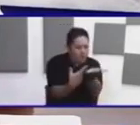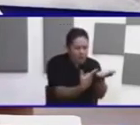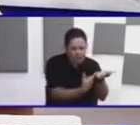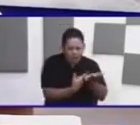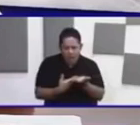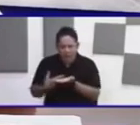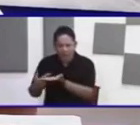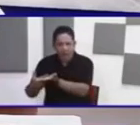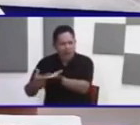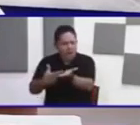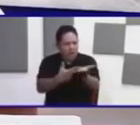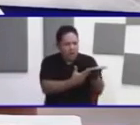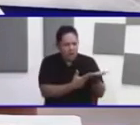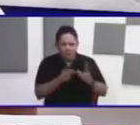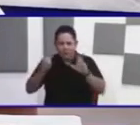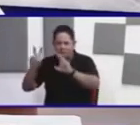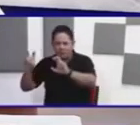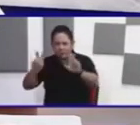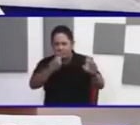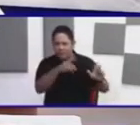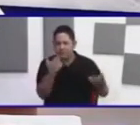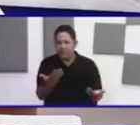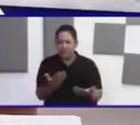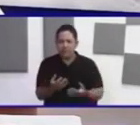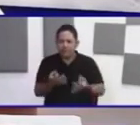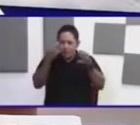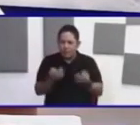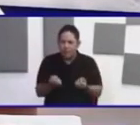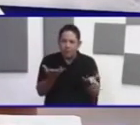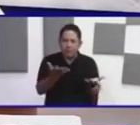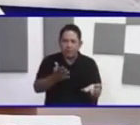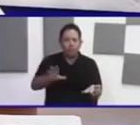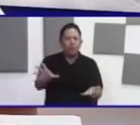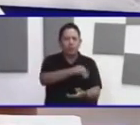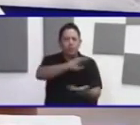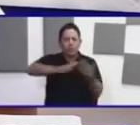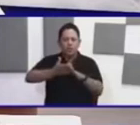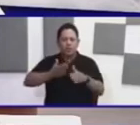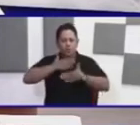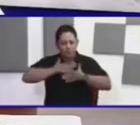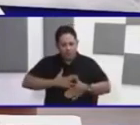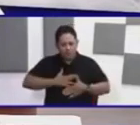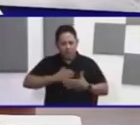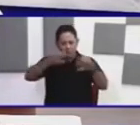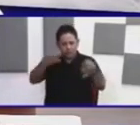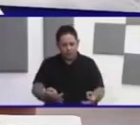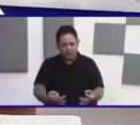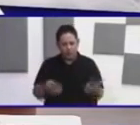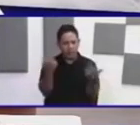discutidas precisamente para darle bienestar, seguridad, intervenir en la afectación